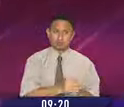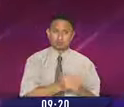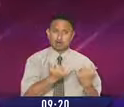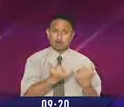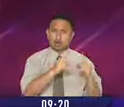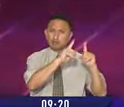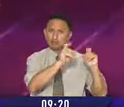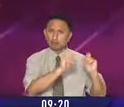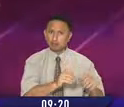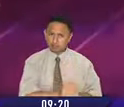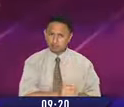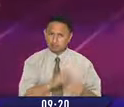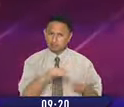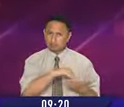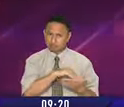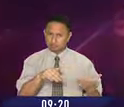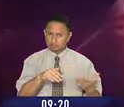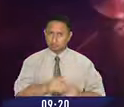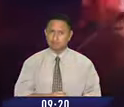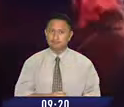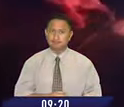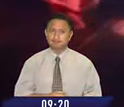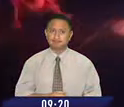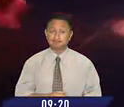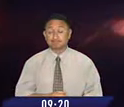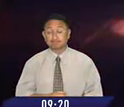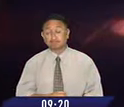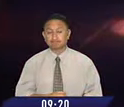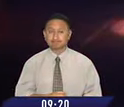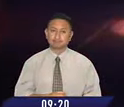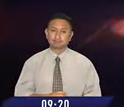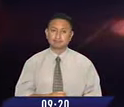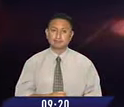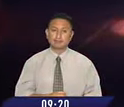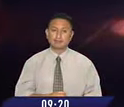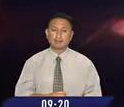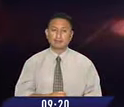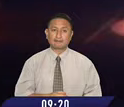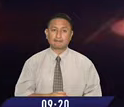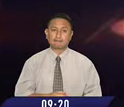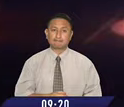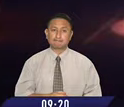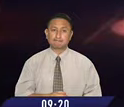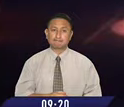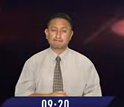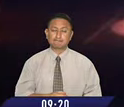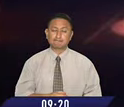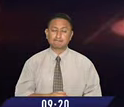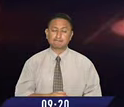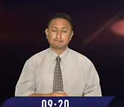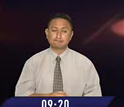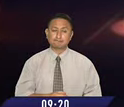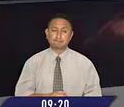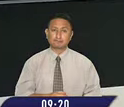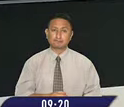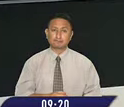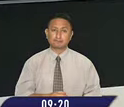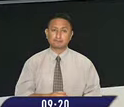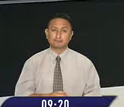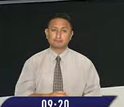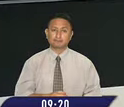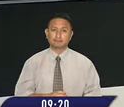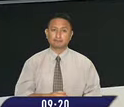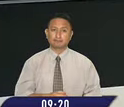polémicas, cuestionamientos y dudas. Sobra tela por cortar, informó Andrea Navarrete.